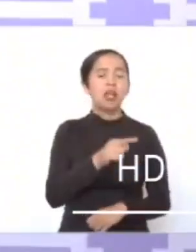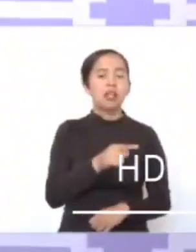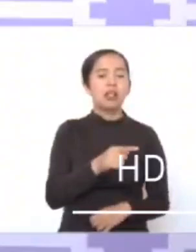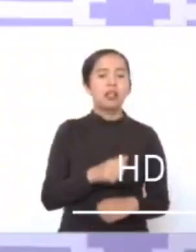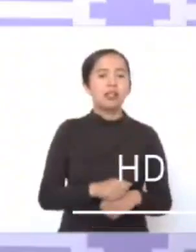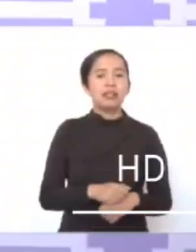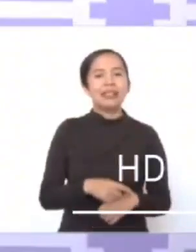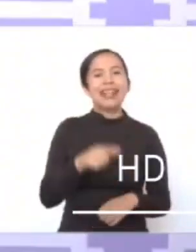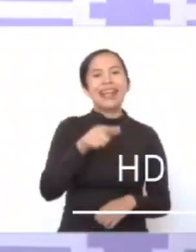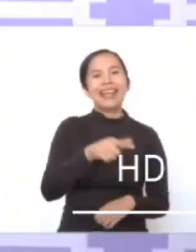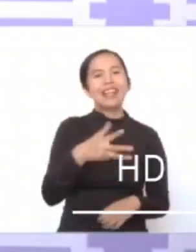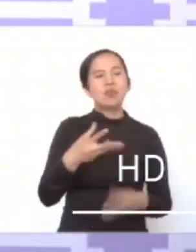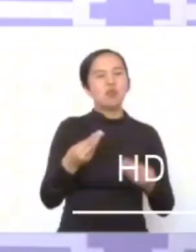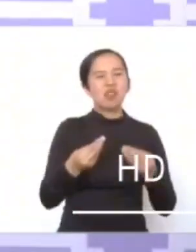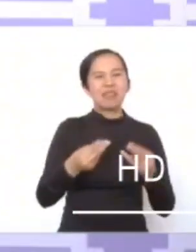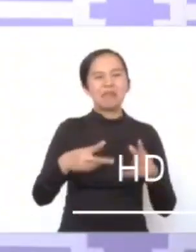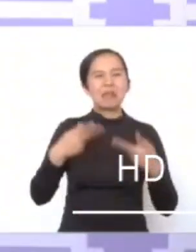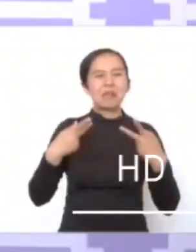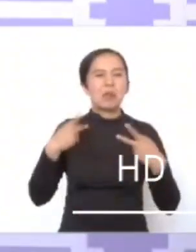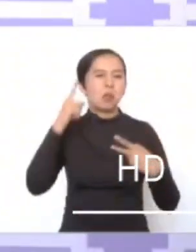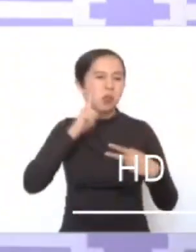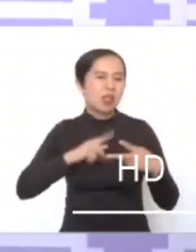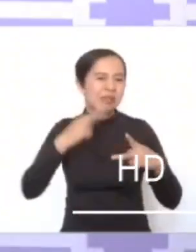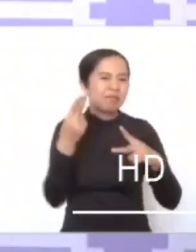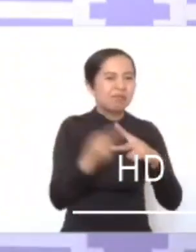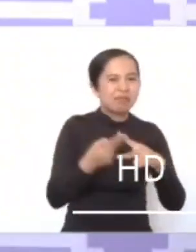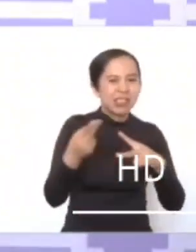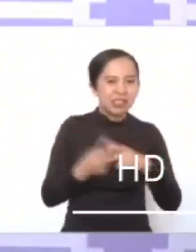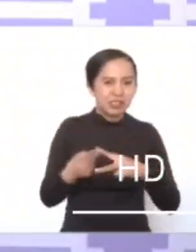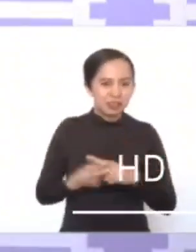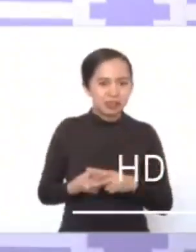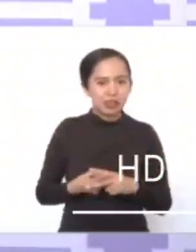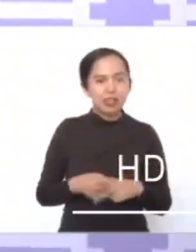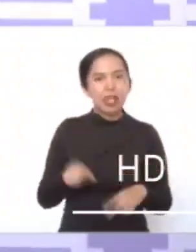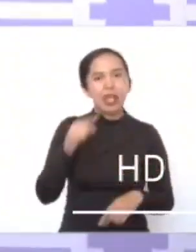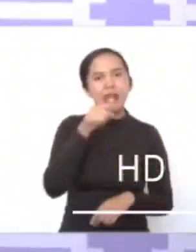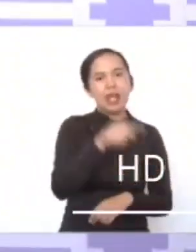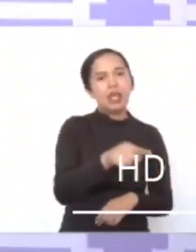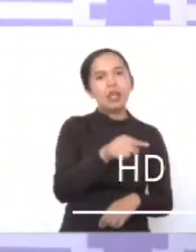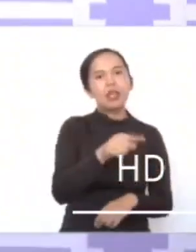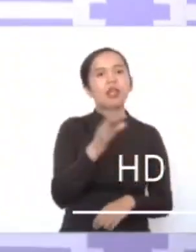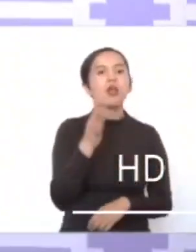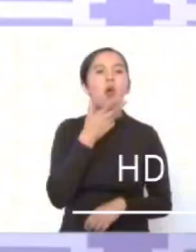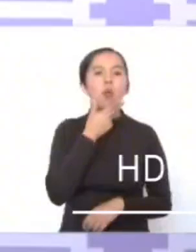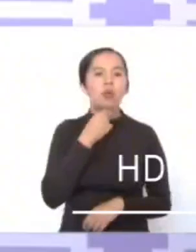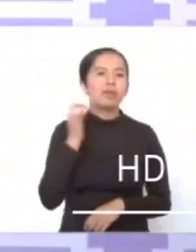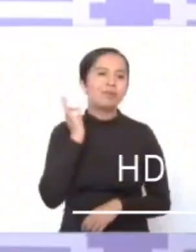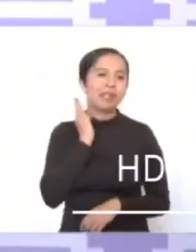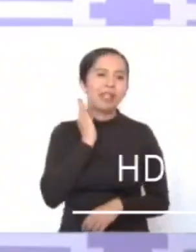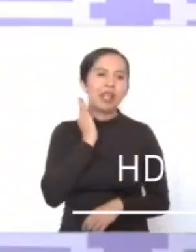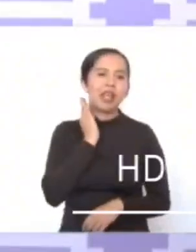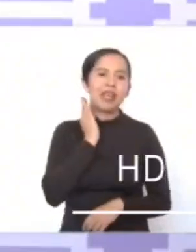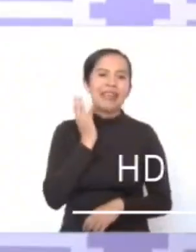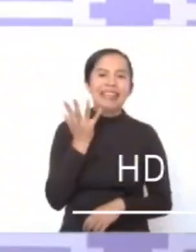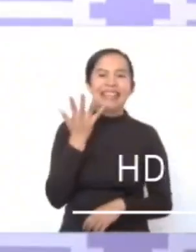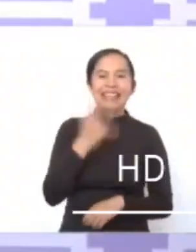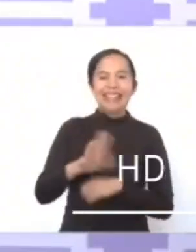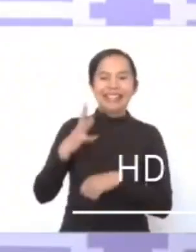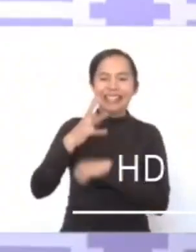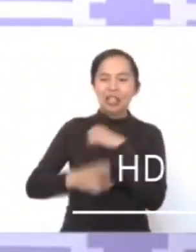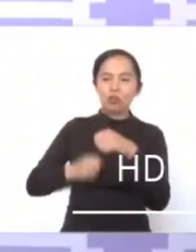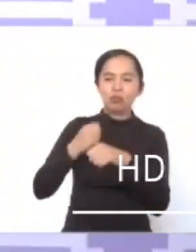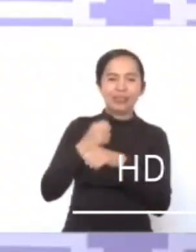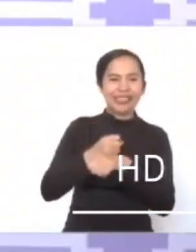los homicidios, y fiscal que más de una década en el